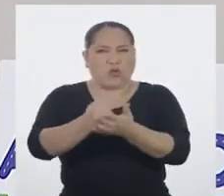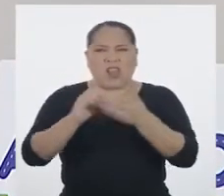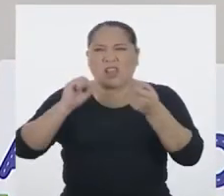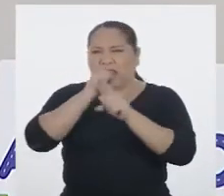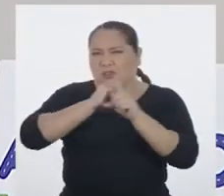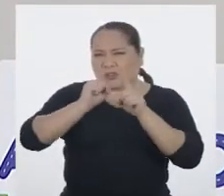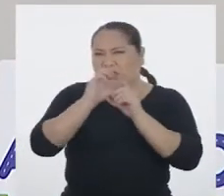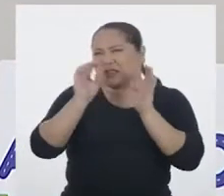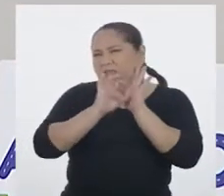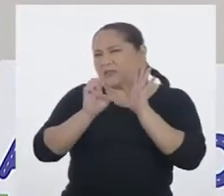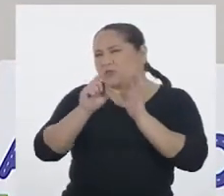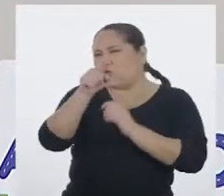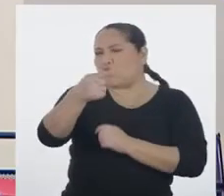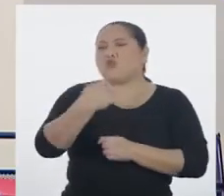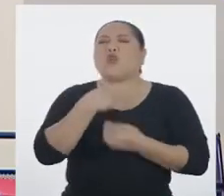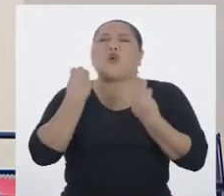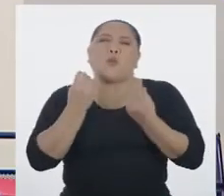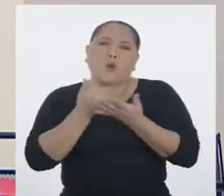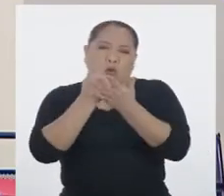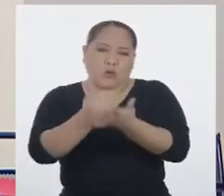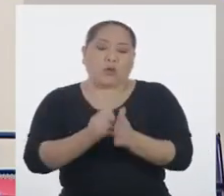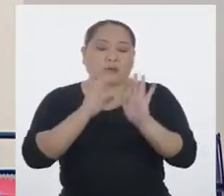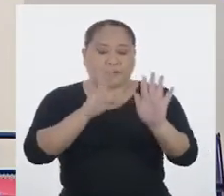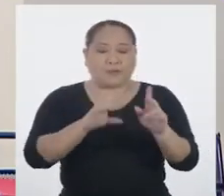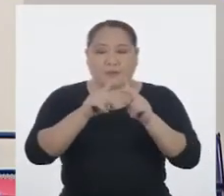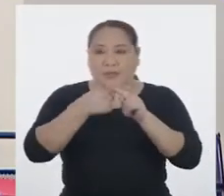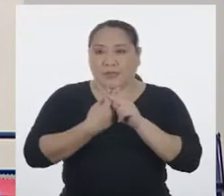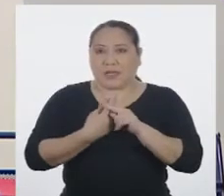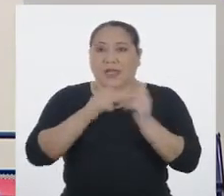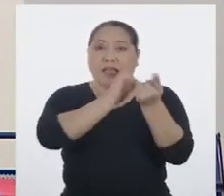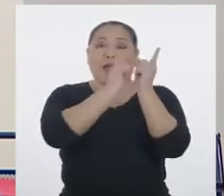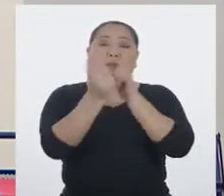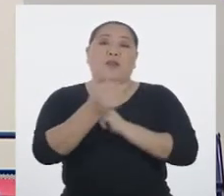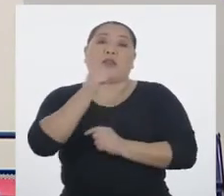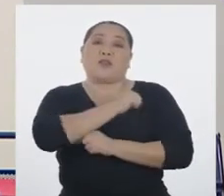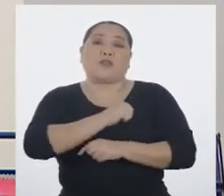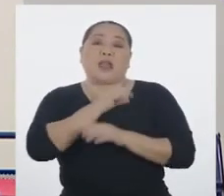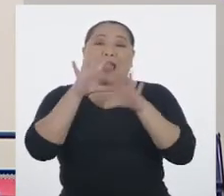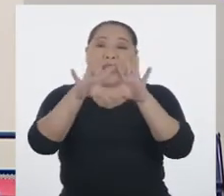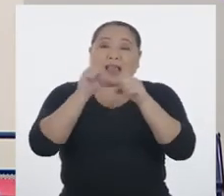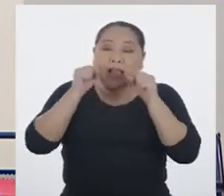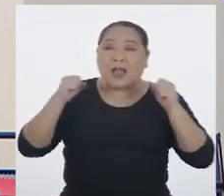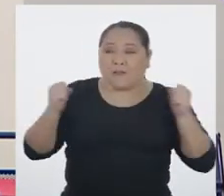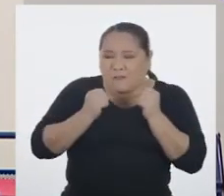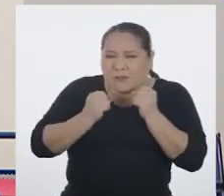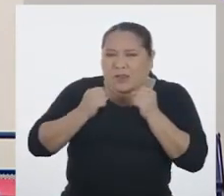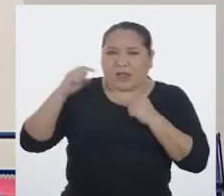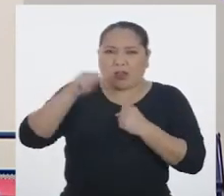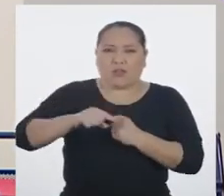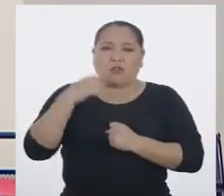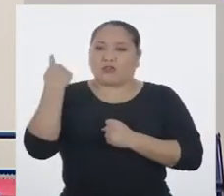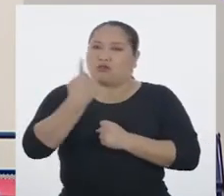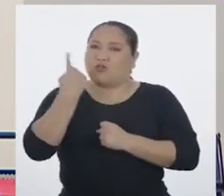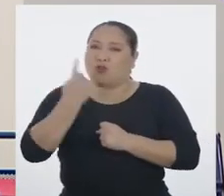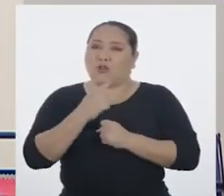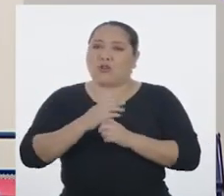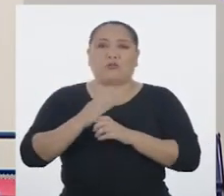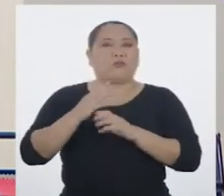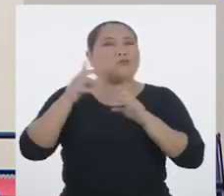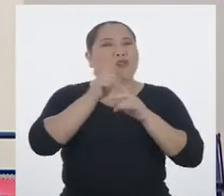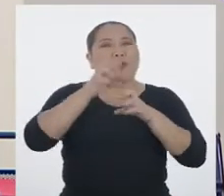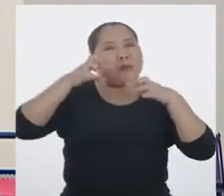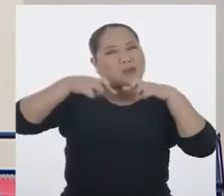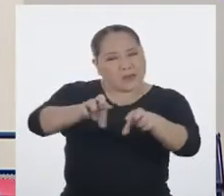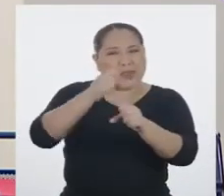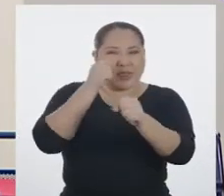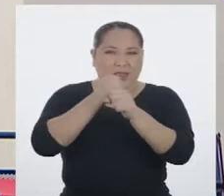O sea, tú y yo. Para empezar, cambiando nuestra actitud entre las heladas y los friajes, que no solo imposibilitan